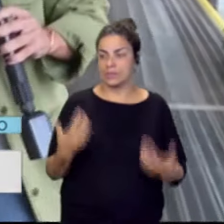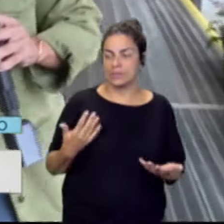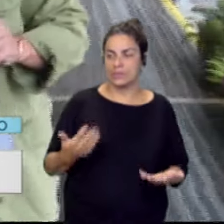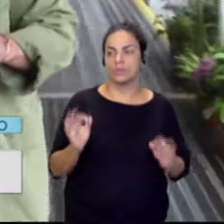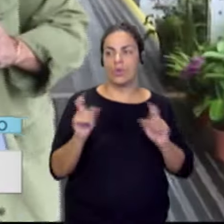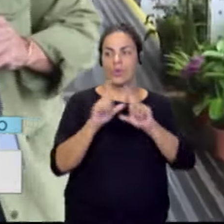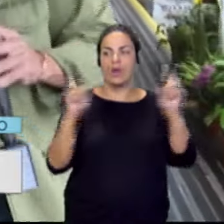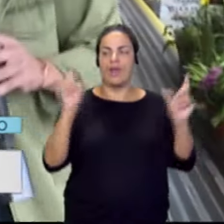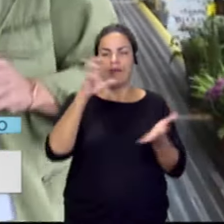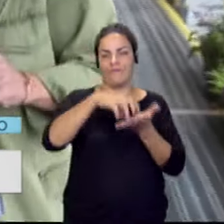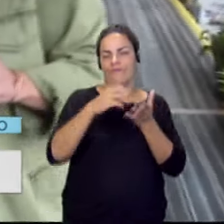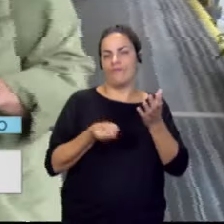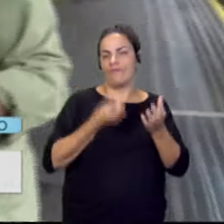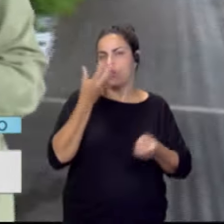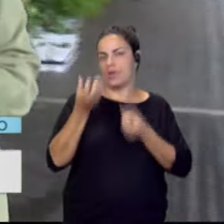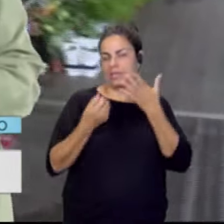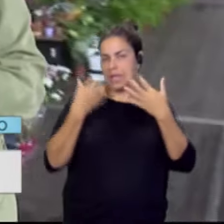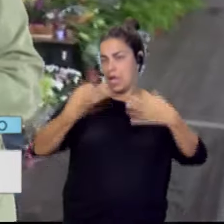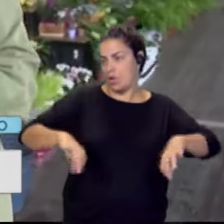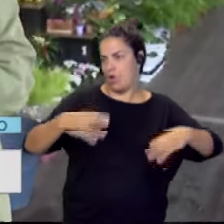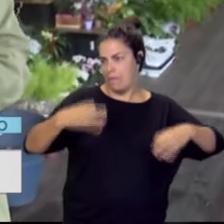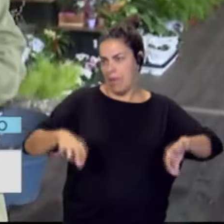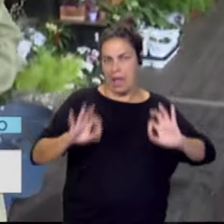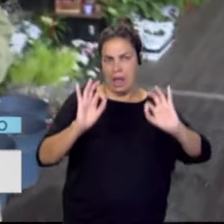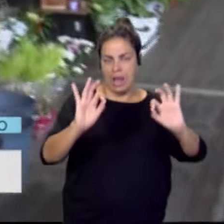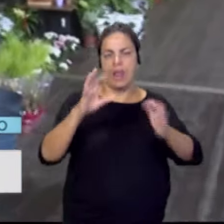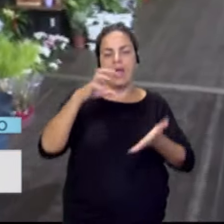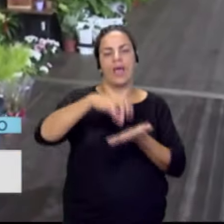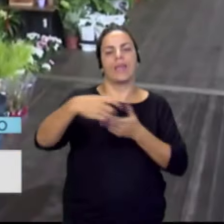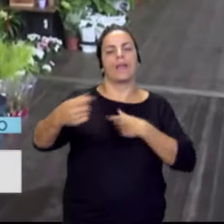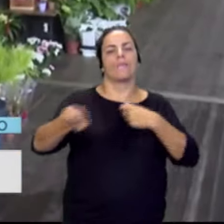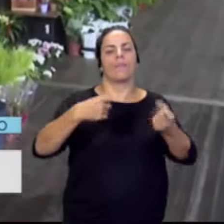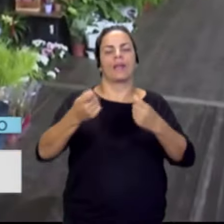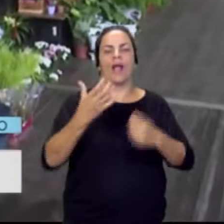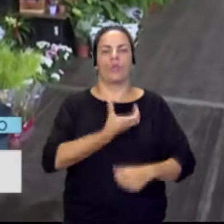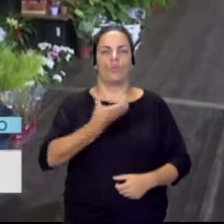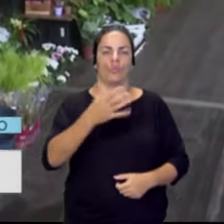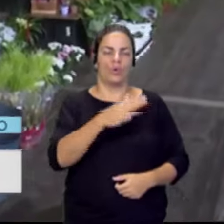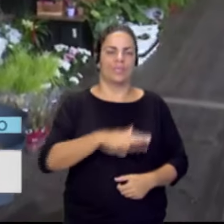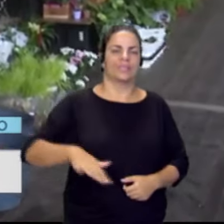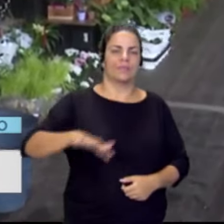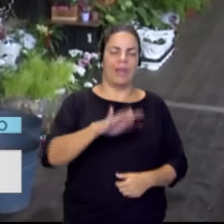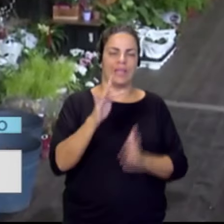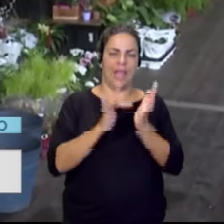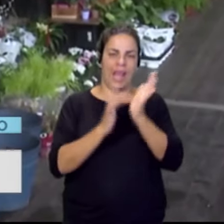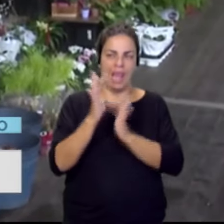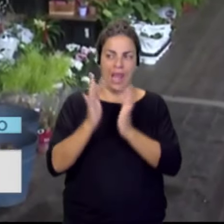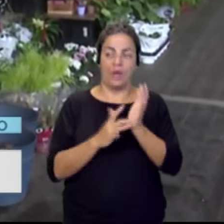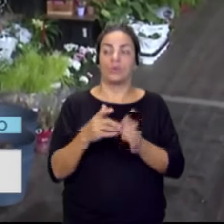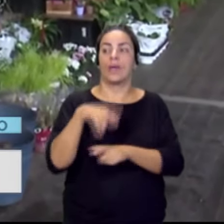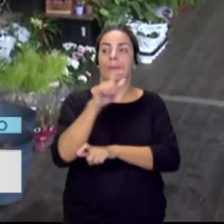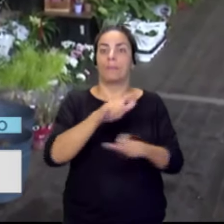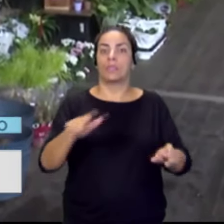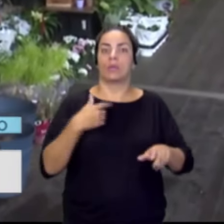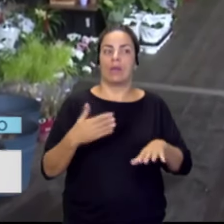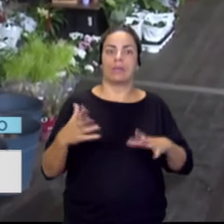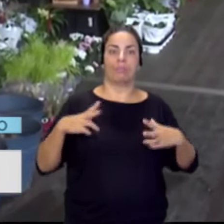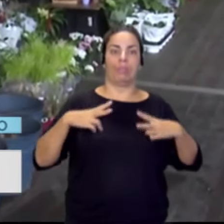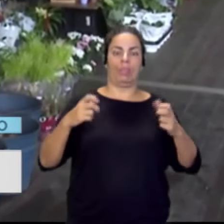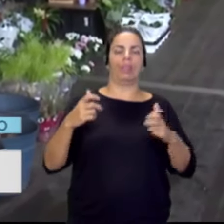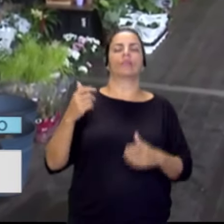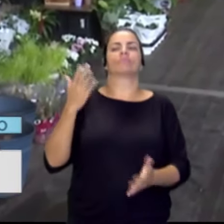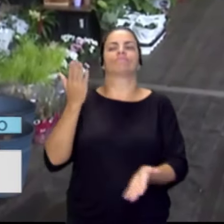floristería normal como esta, Floristería María, en el Mercado Municipal de San Cristóbal de la Laguna. La gente que es previsora, que viene, que encarga